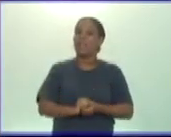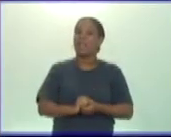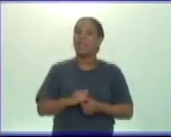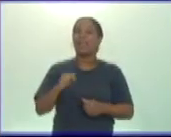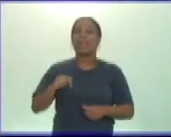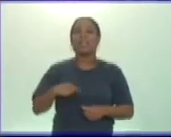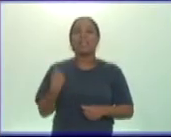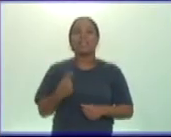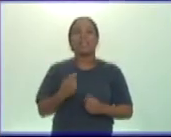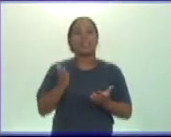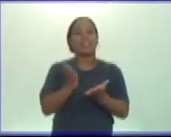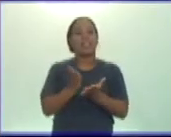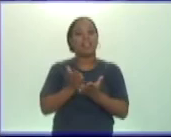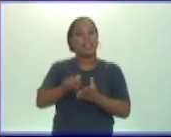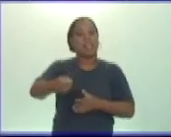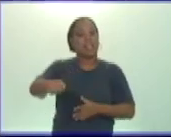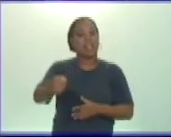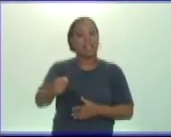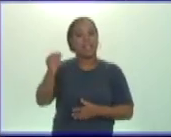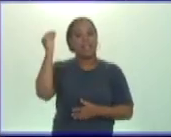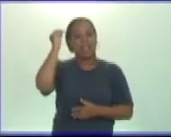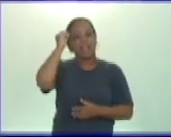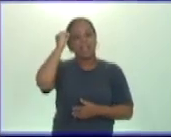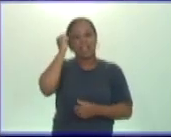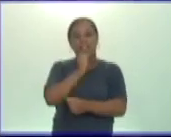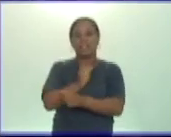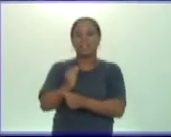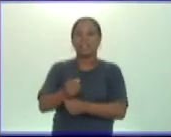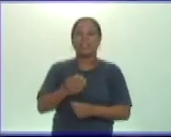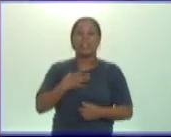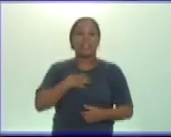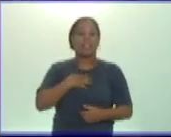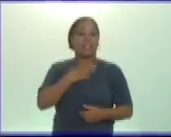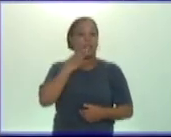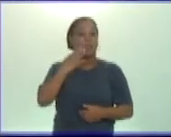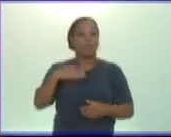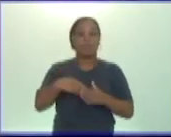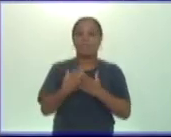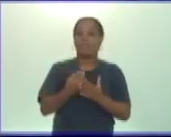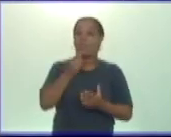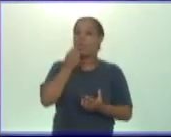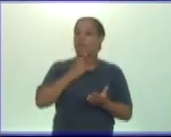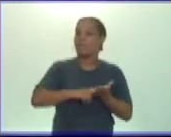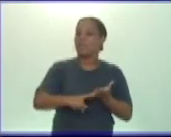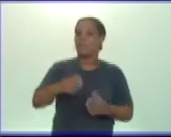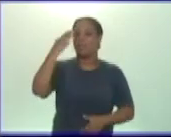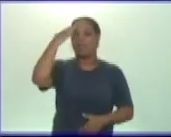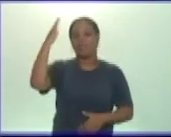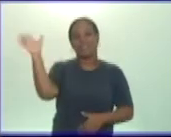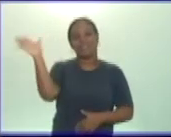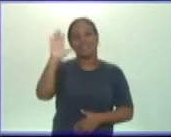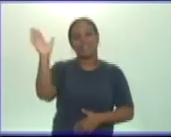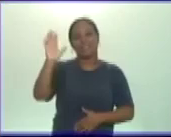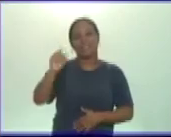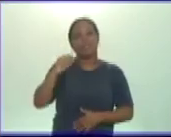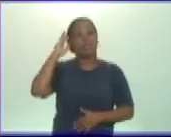se aprende, siempre listo con el conocimiento. Que tenga buen día, buena semana. Gracias, nos vemos.